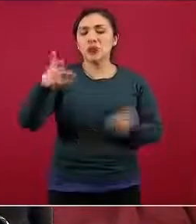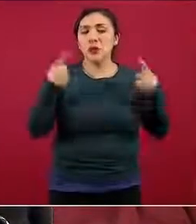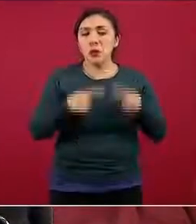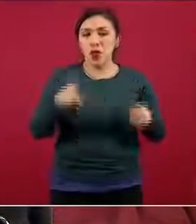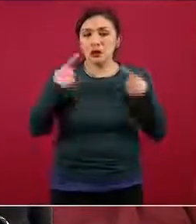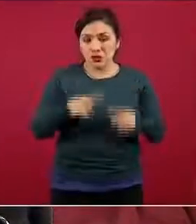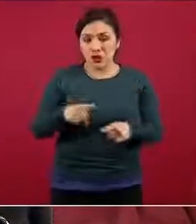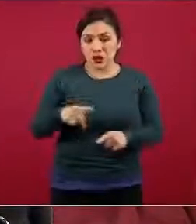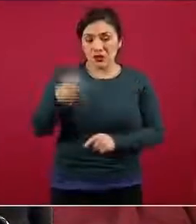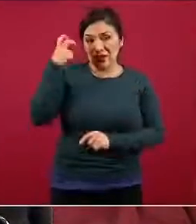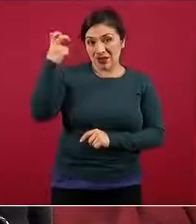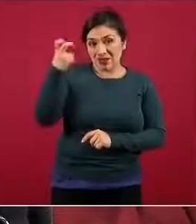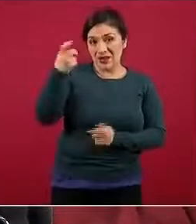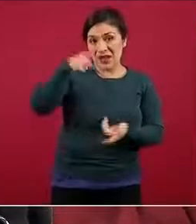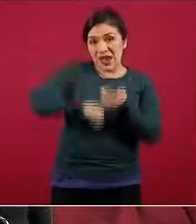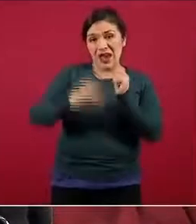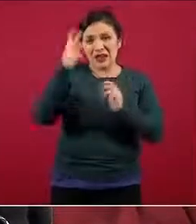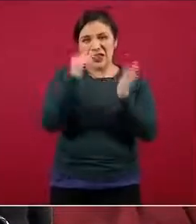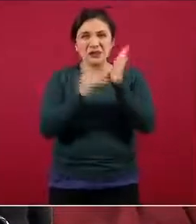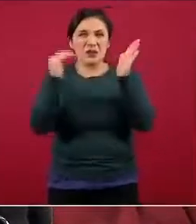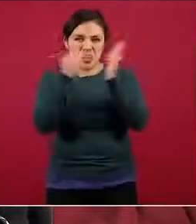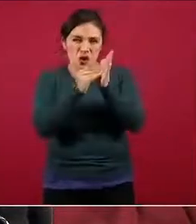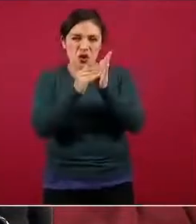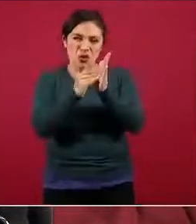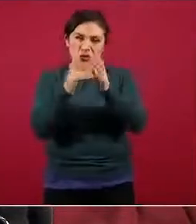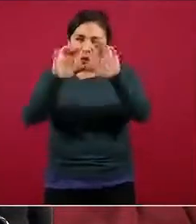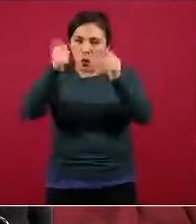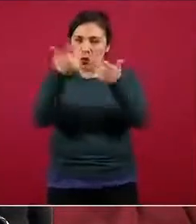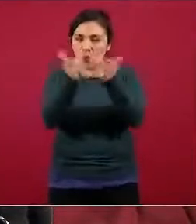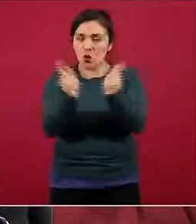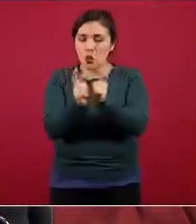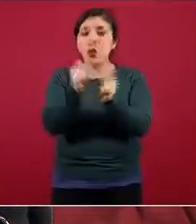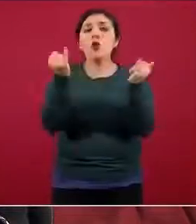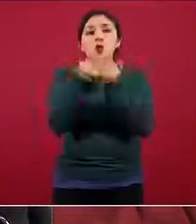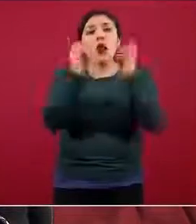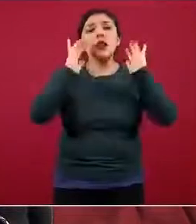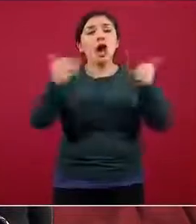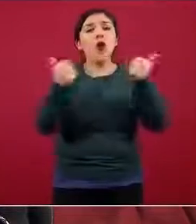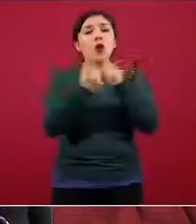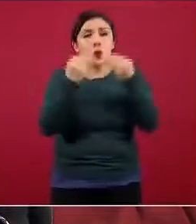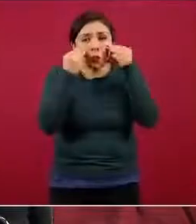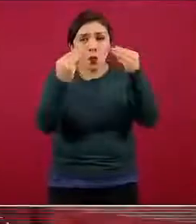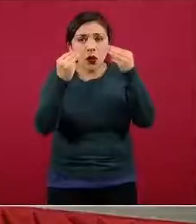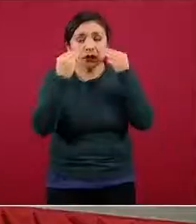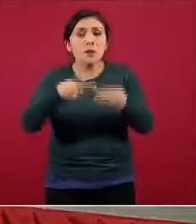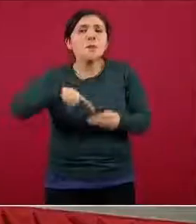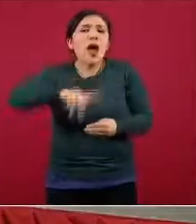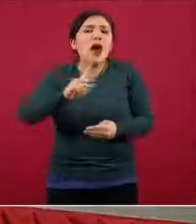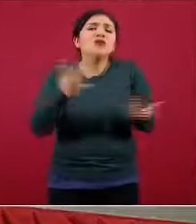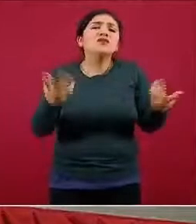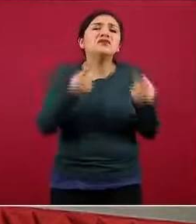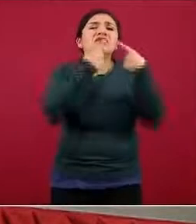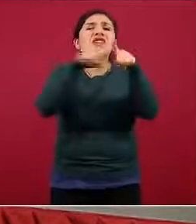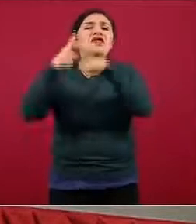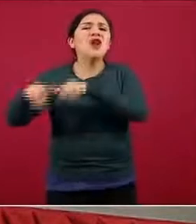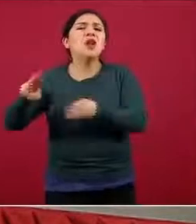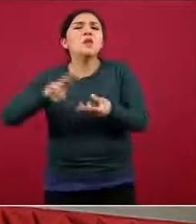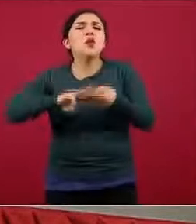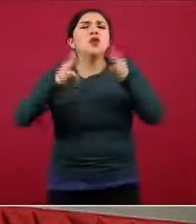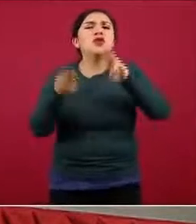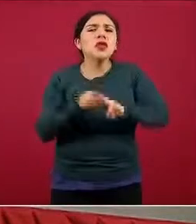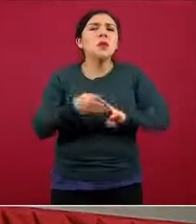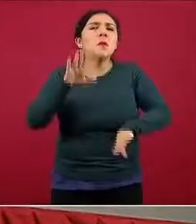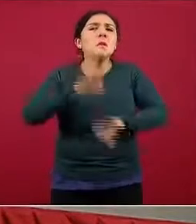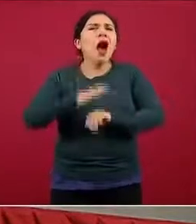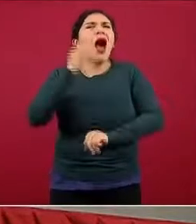137.795 de esos 3.452.000 que se les tomó una muestra, pero que por diferentes razones, especialmente